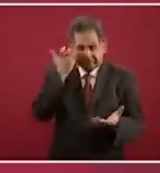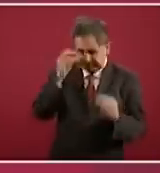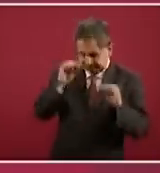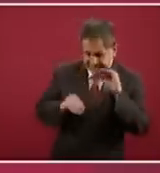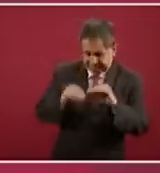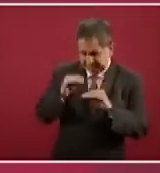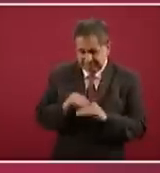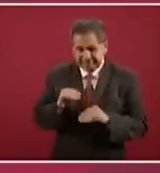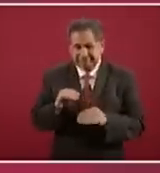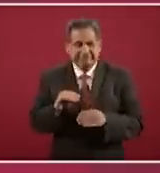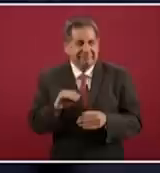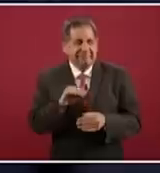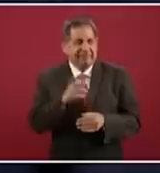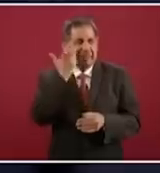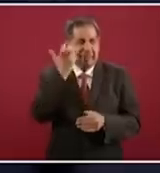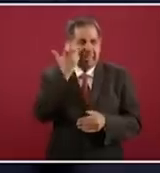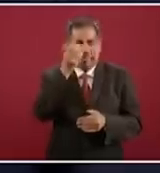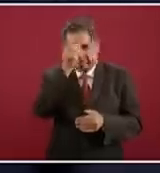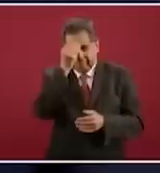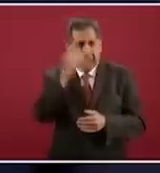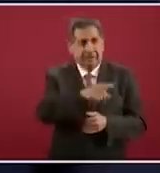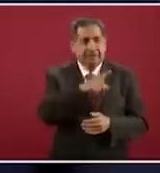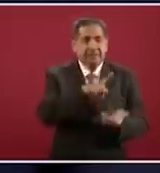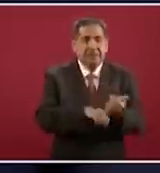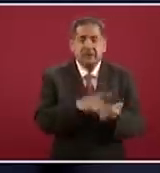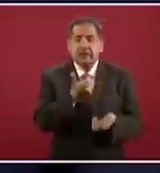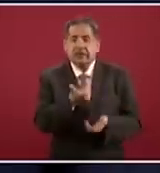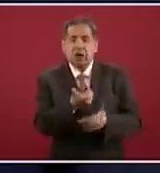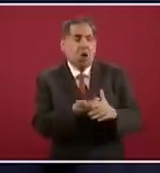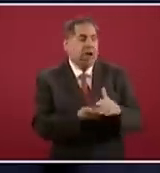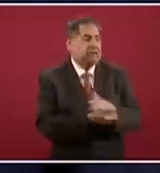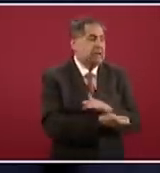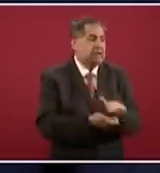fabricándoles el delito de lavado de dinero